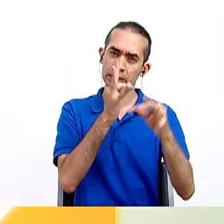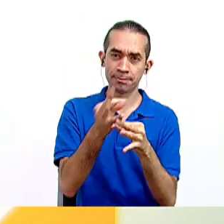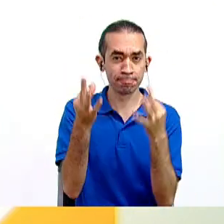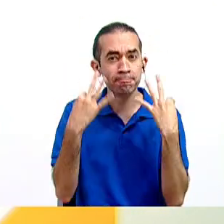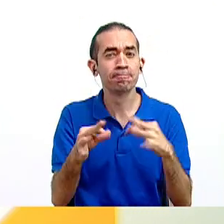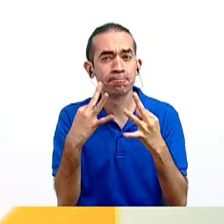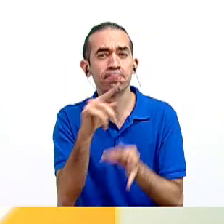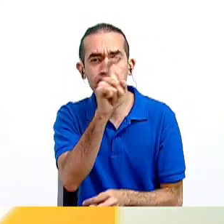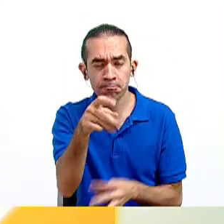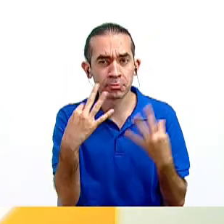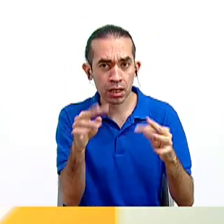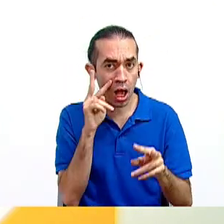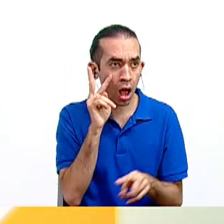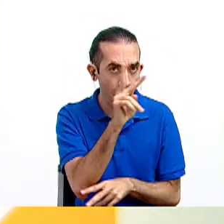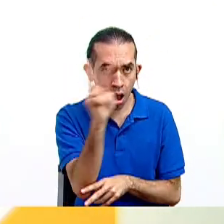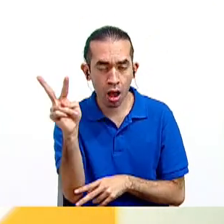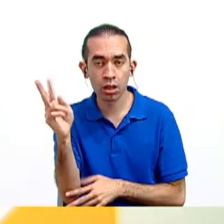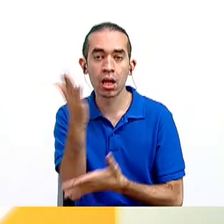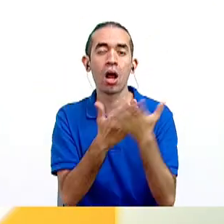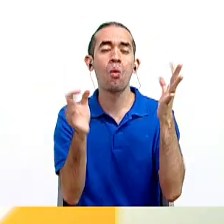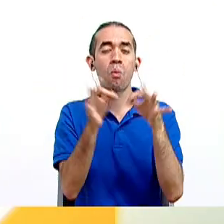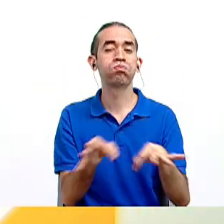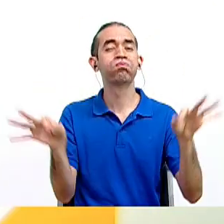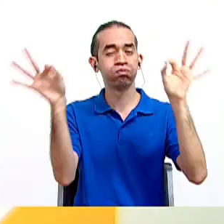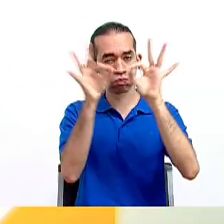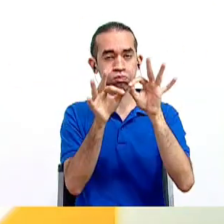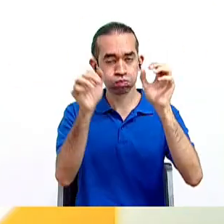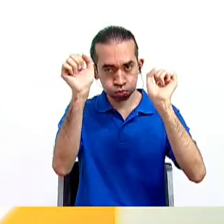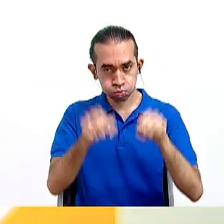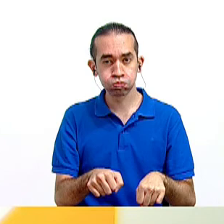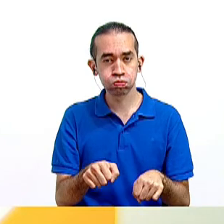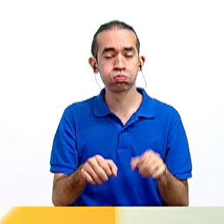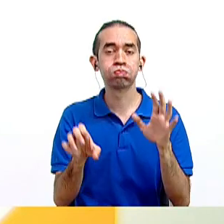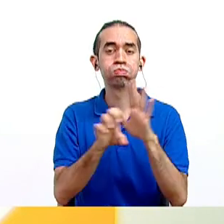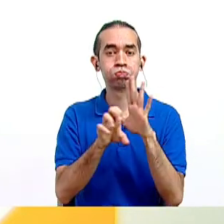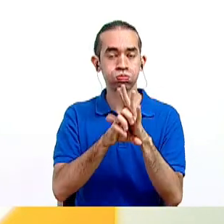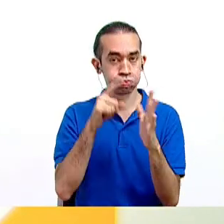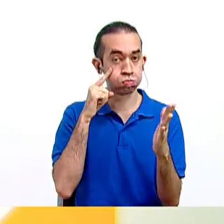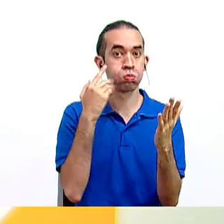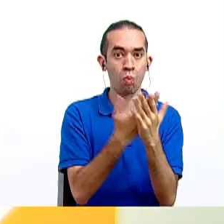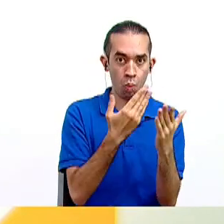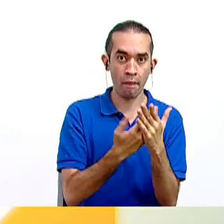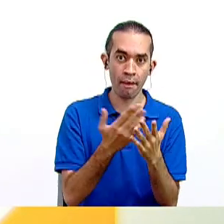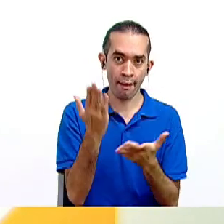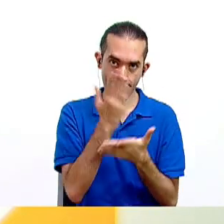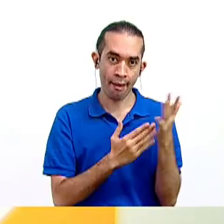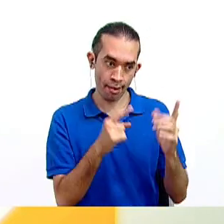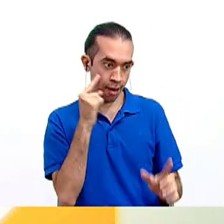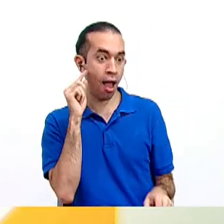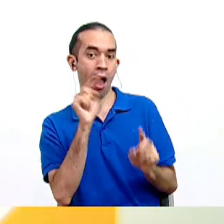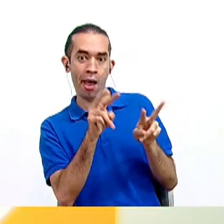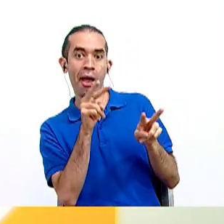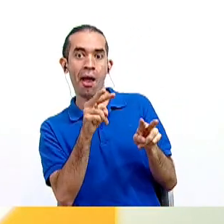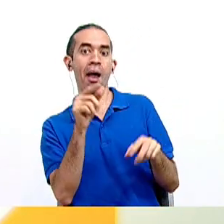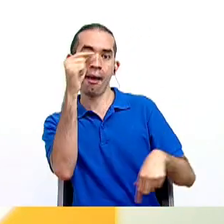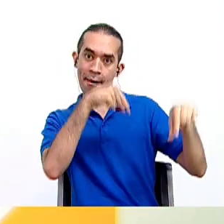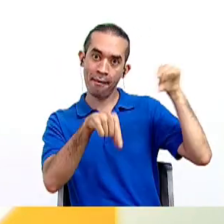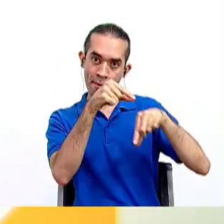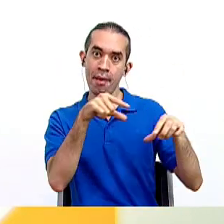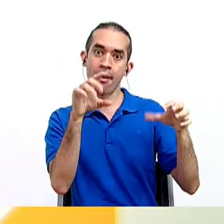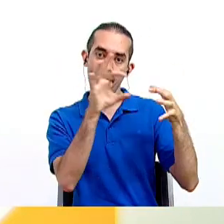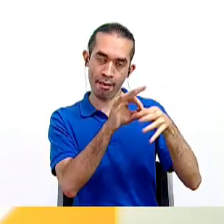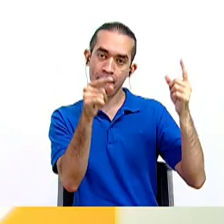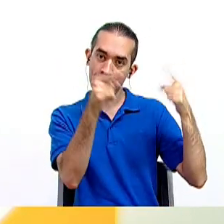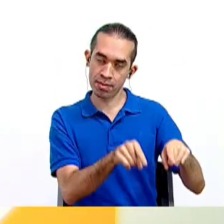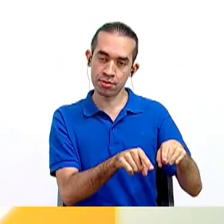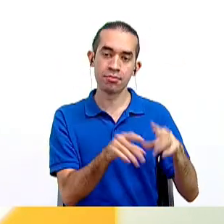intentaron ustedes ver eso. Algo muy importante, podrían decir por una evidencia que hay una reacción química. Muy